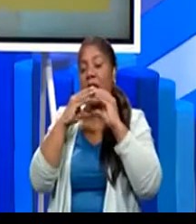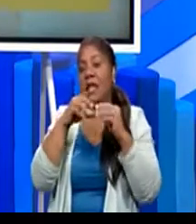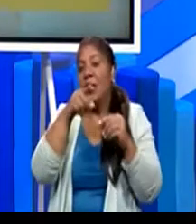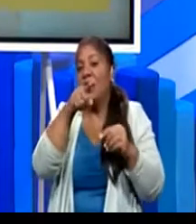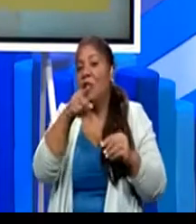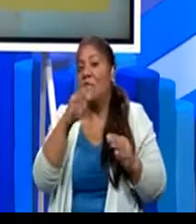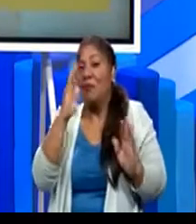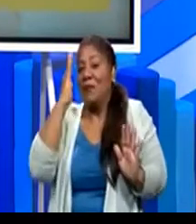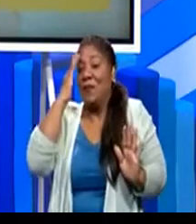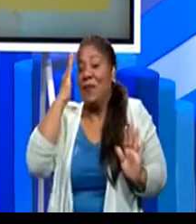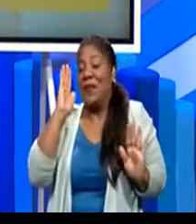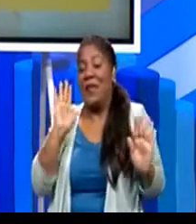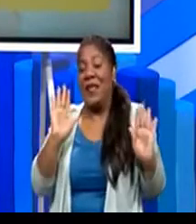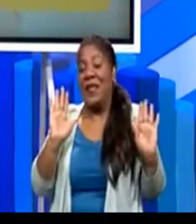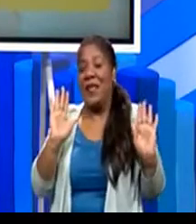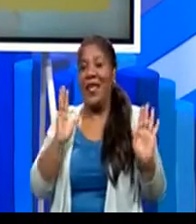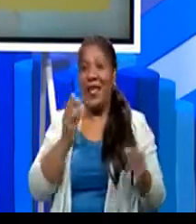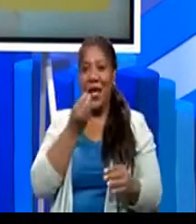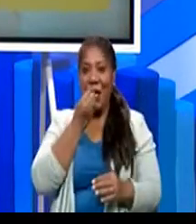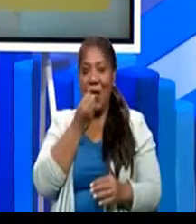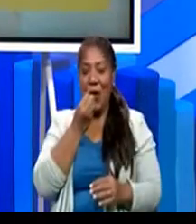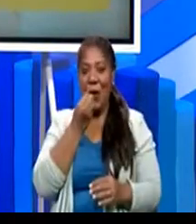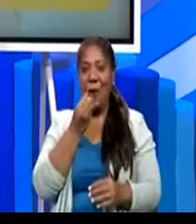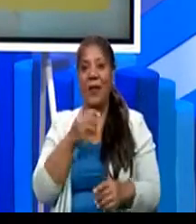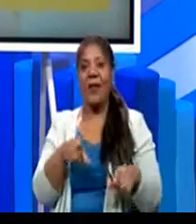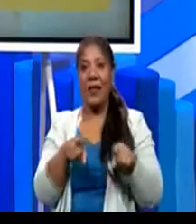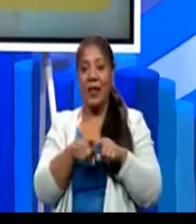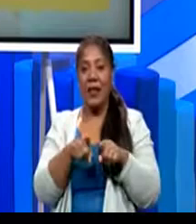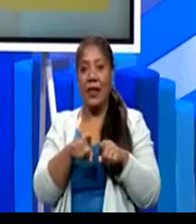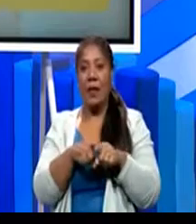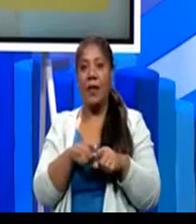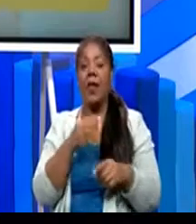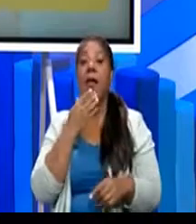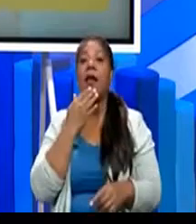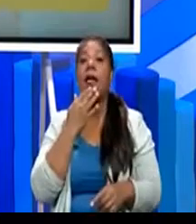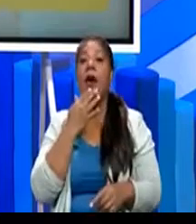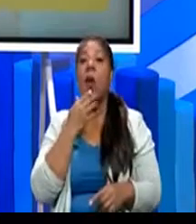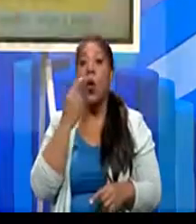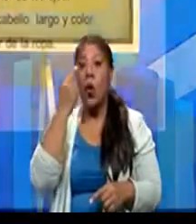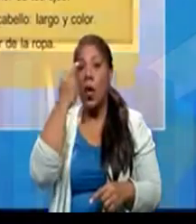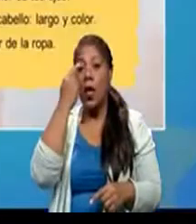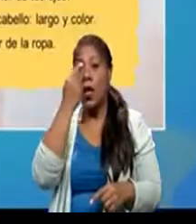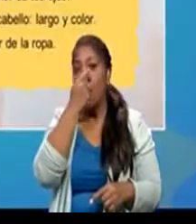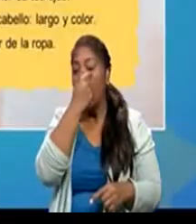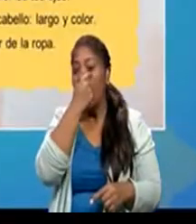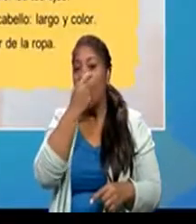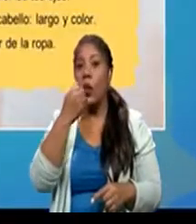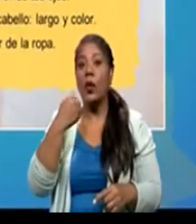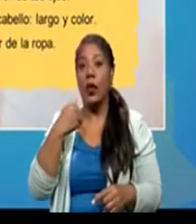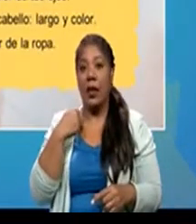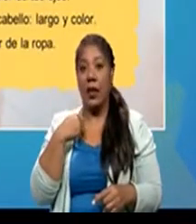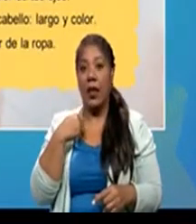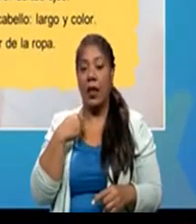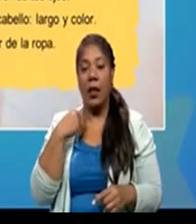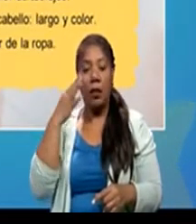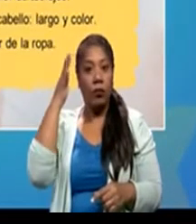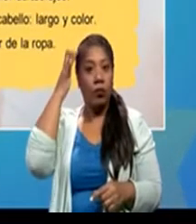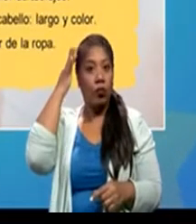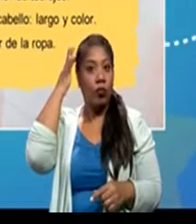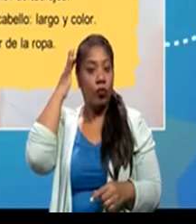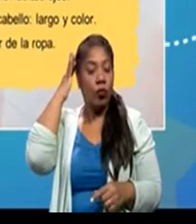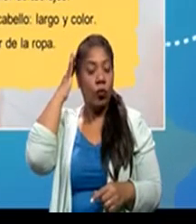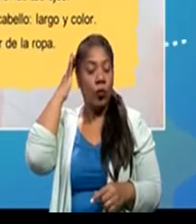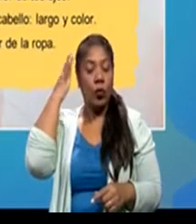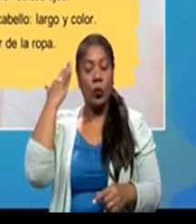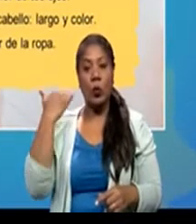sabrán qué es lo que les gusta comer. Aquí, ¿qué color de ojos tienes? Del cabello, si lo